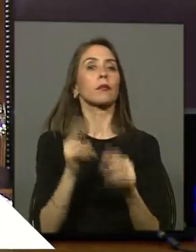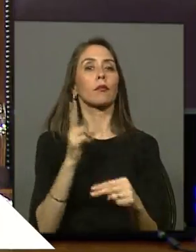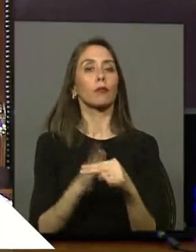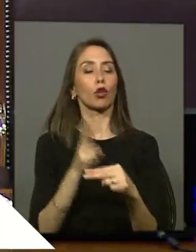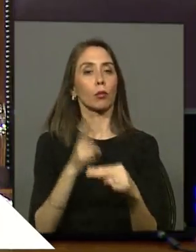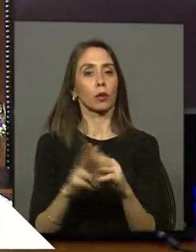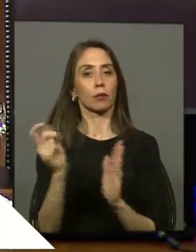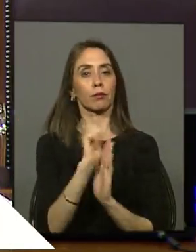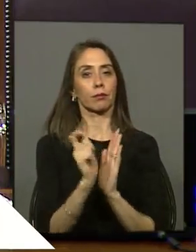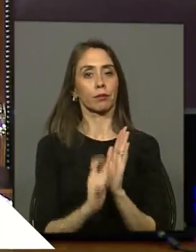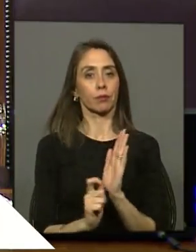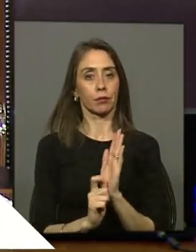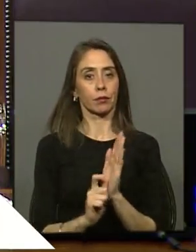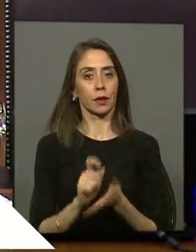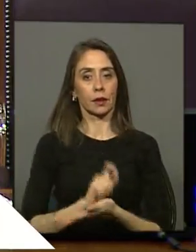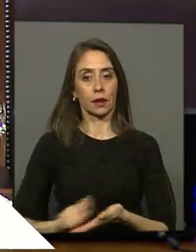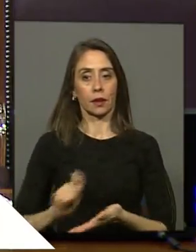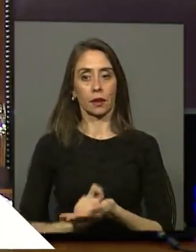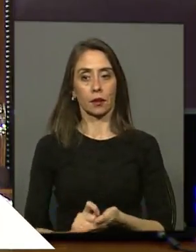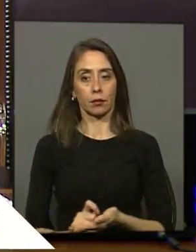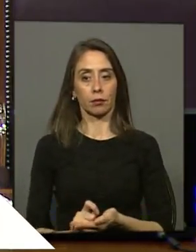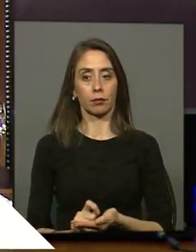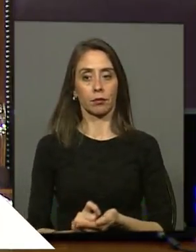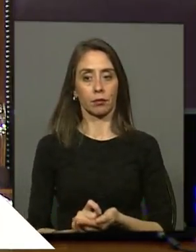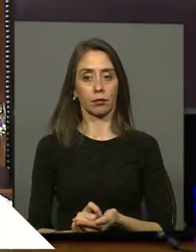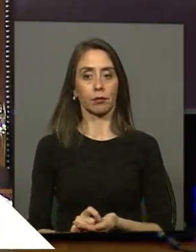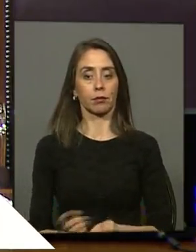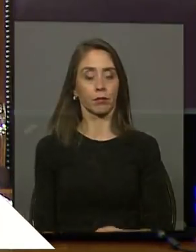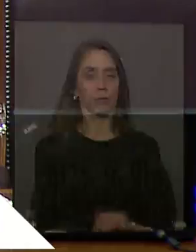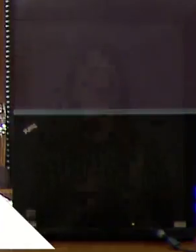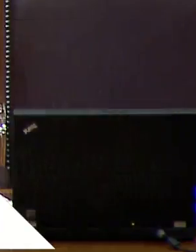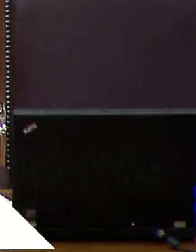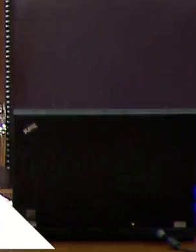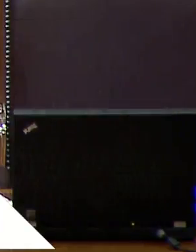registro por parte de secretaria en respaldo vuestra intervención